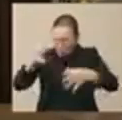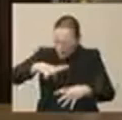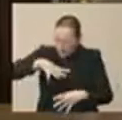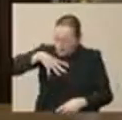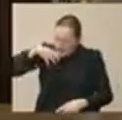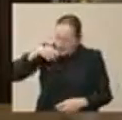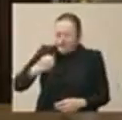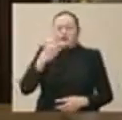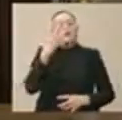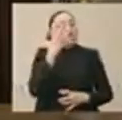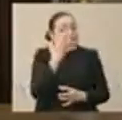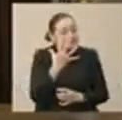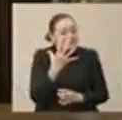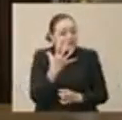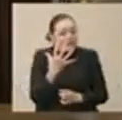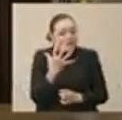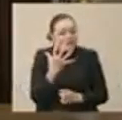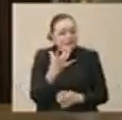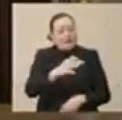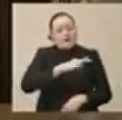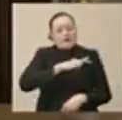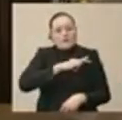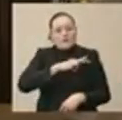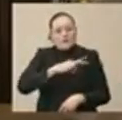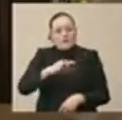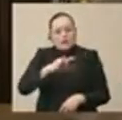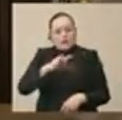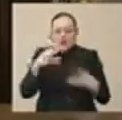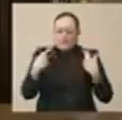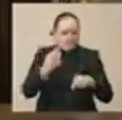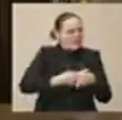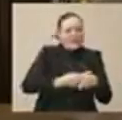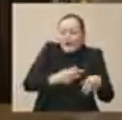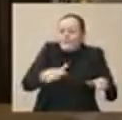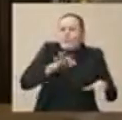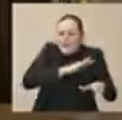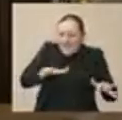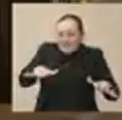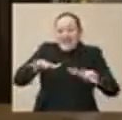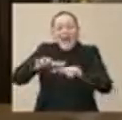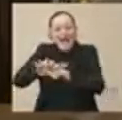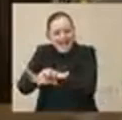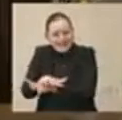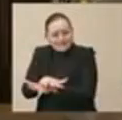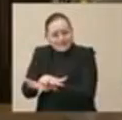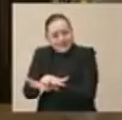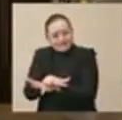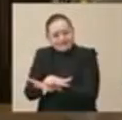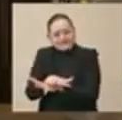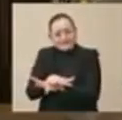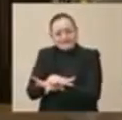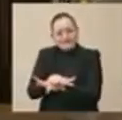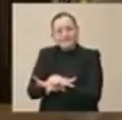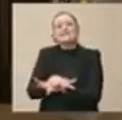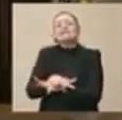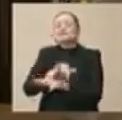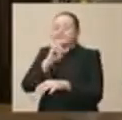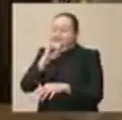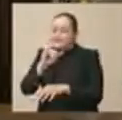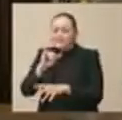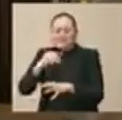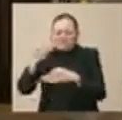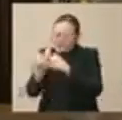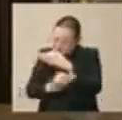generosa si hacemos un esfuerzo honesto podremos revertir la tendencia en un corto plazo